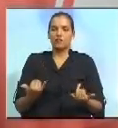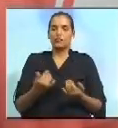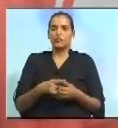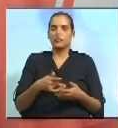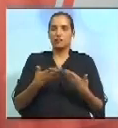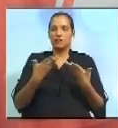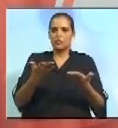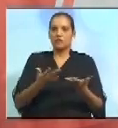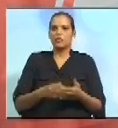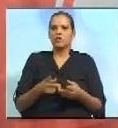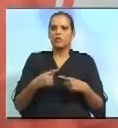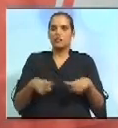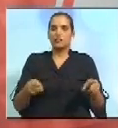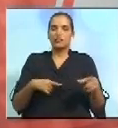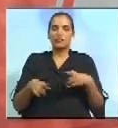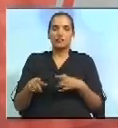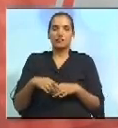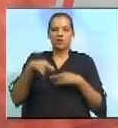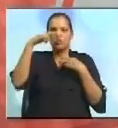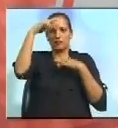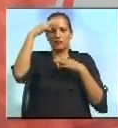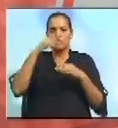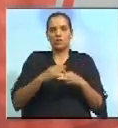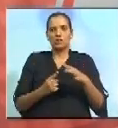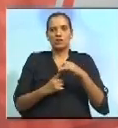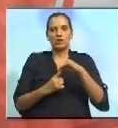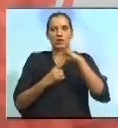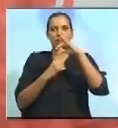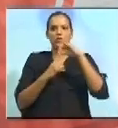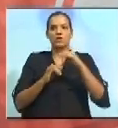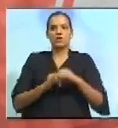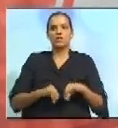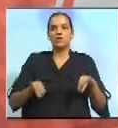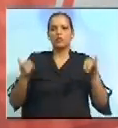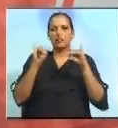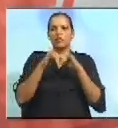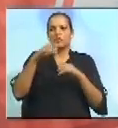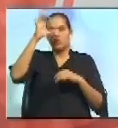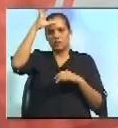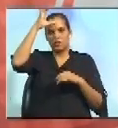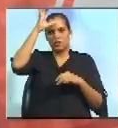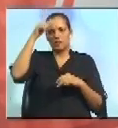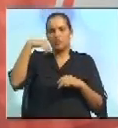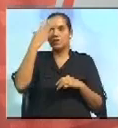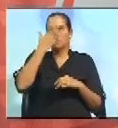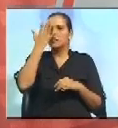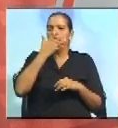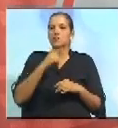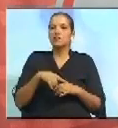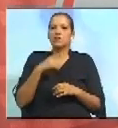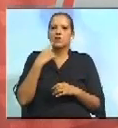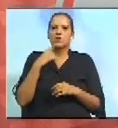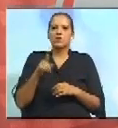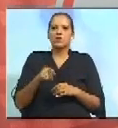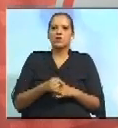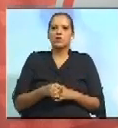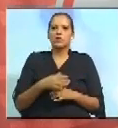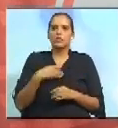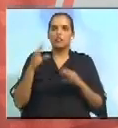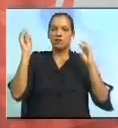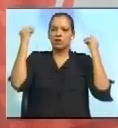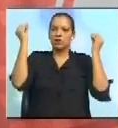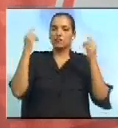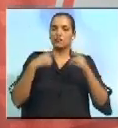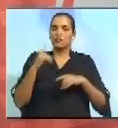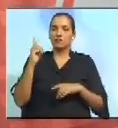Hoy les presentamos una serie de reportajes especiales para resaltar la cultura esmeraldeña a propósito de celebrarse un año más